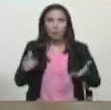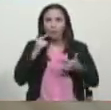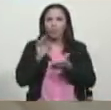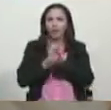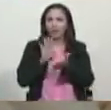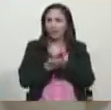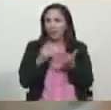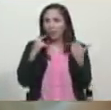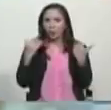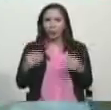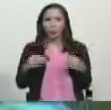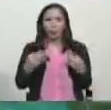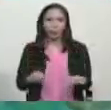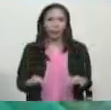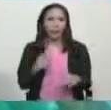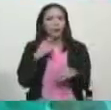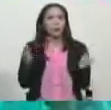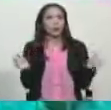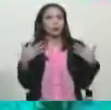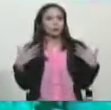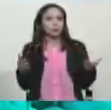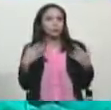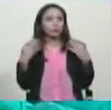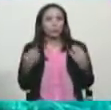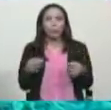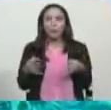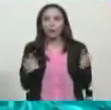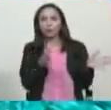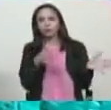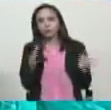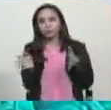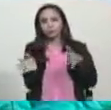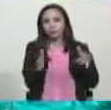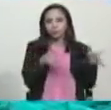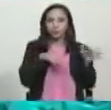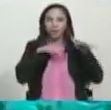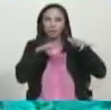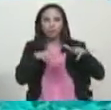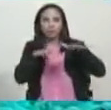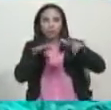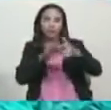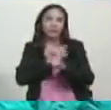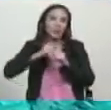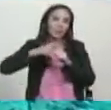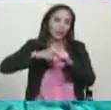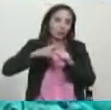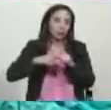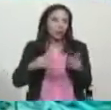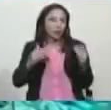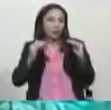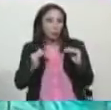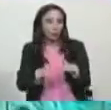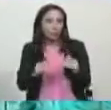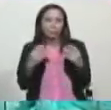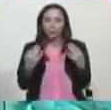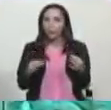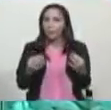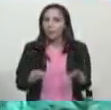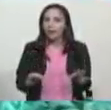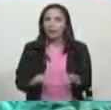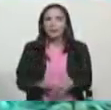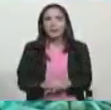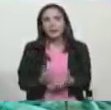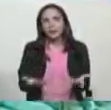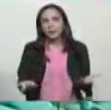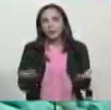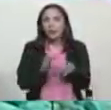tranquilo porque el ambiente es fresco, aproximadamente entre 10 y 12 grados por debajo de la temperatura externa, ¿no? Esto funciona